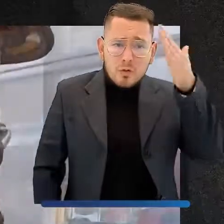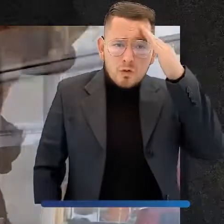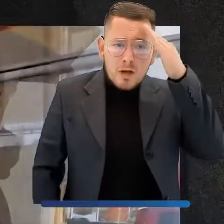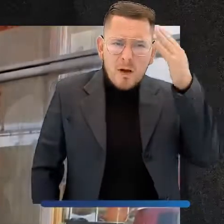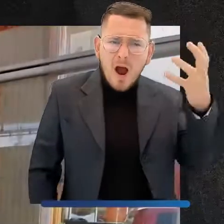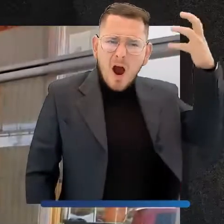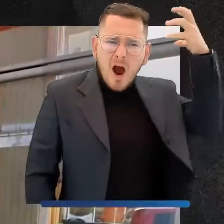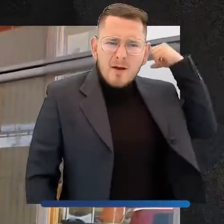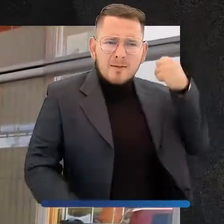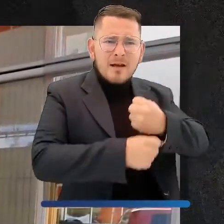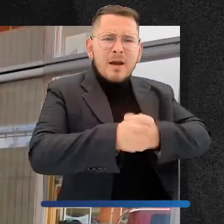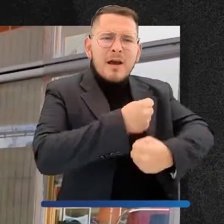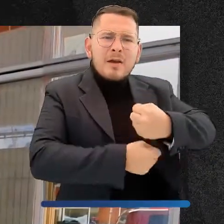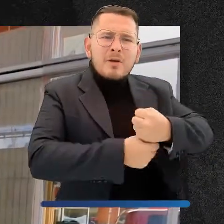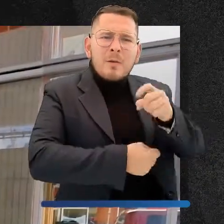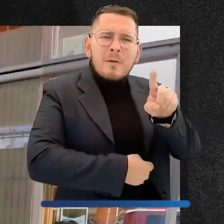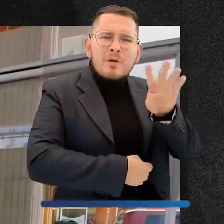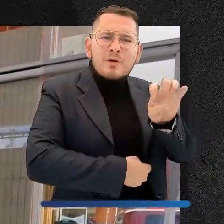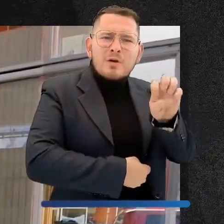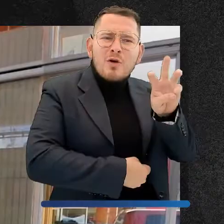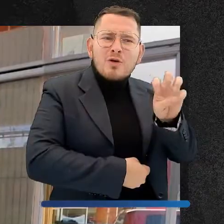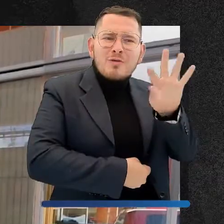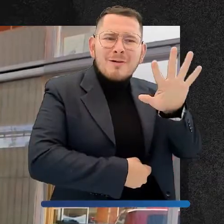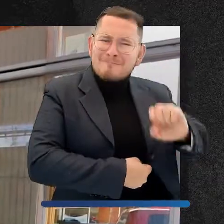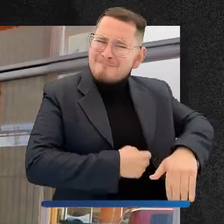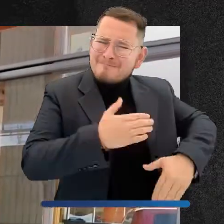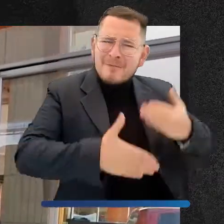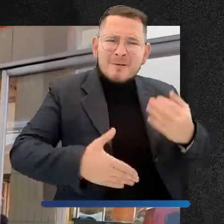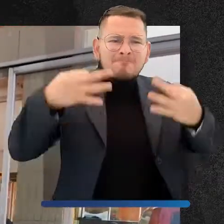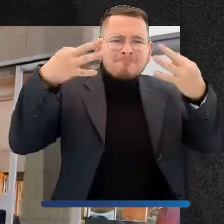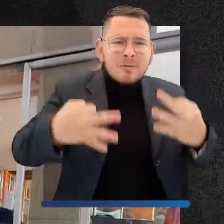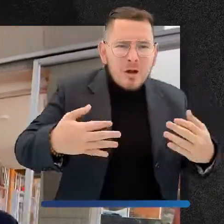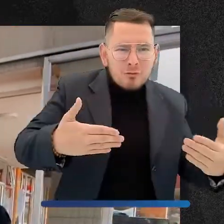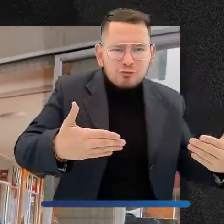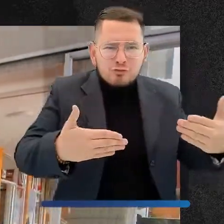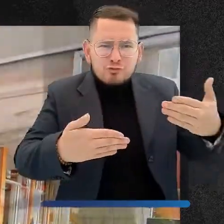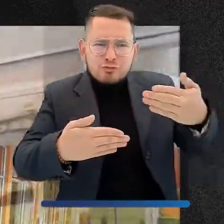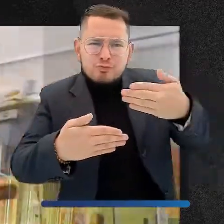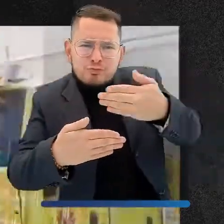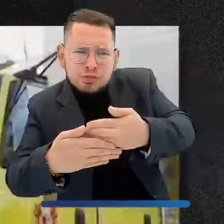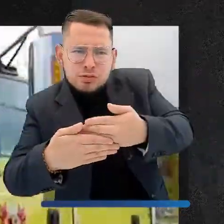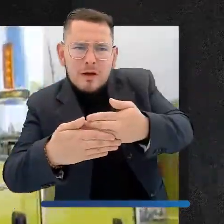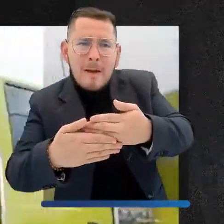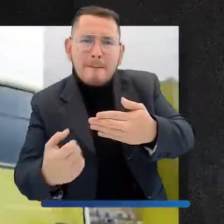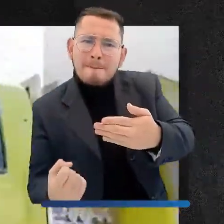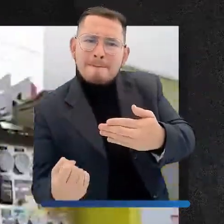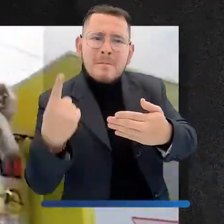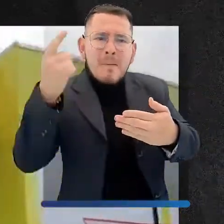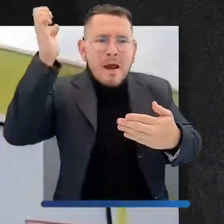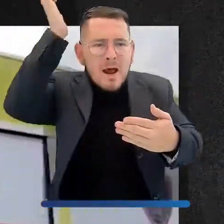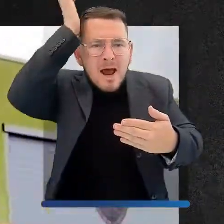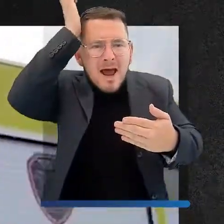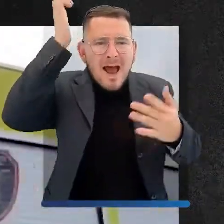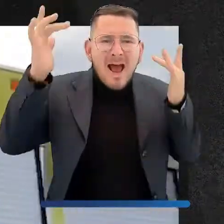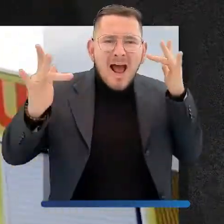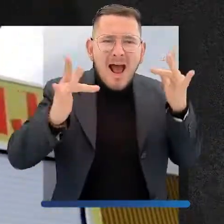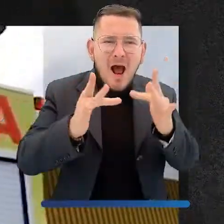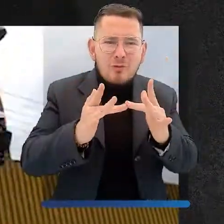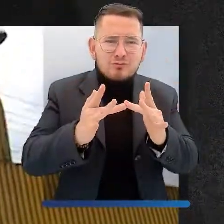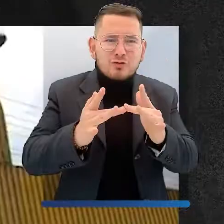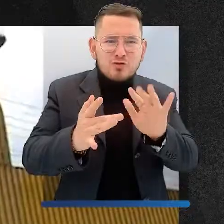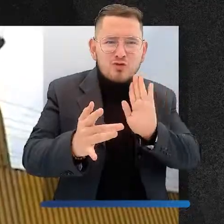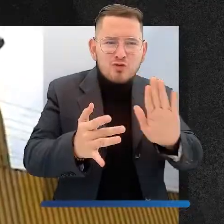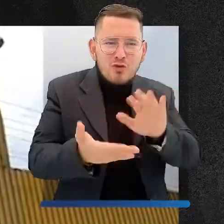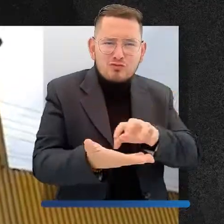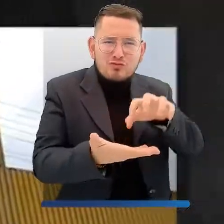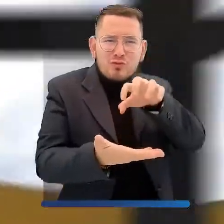¿Sabías que en 1985 se puso la primera piedra para lo que serían las instalaciones del Cuerpo de Bomberos Voluntarios